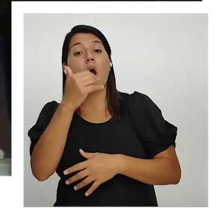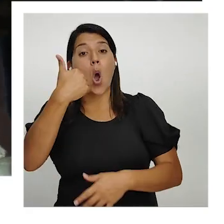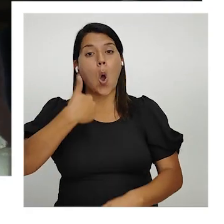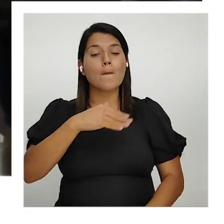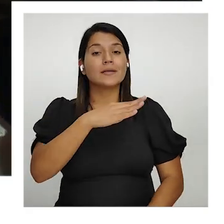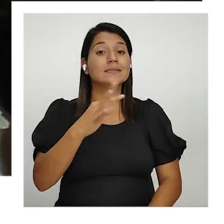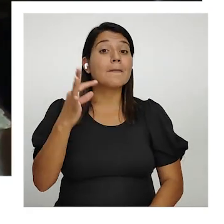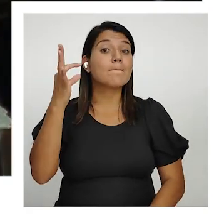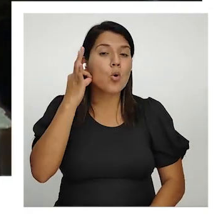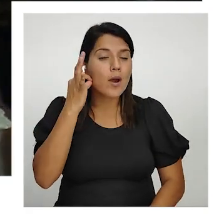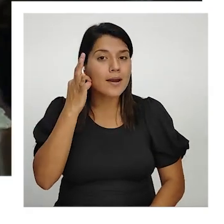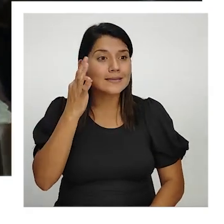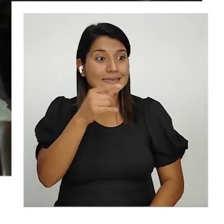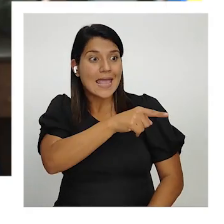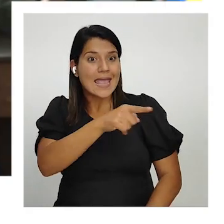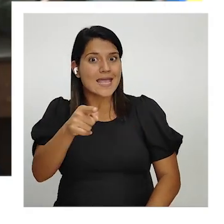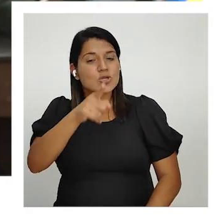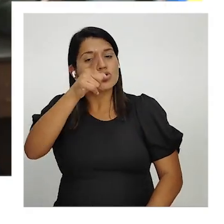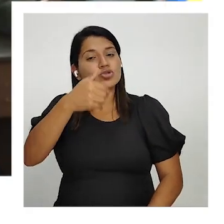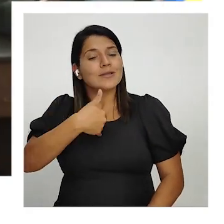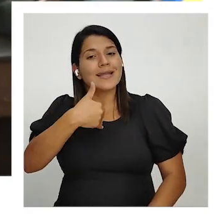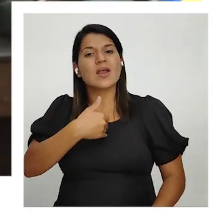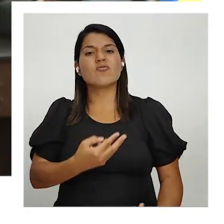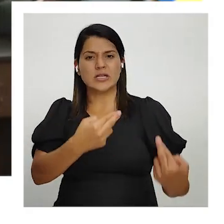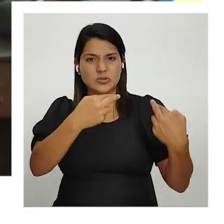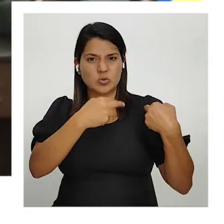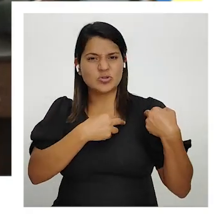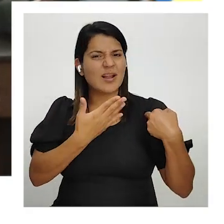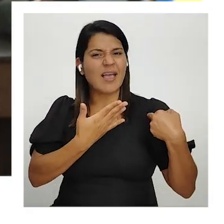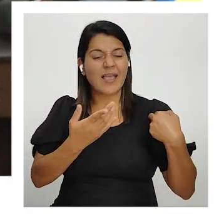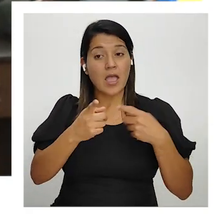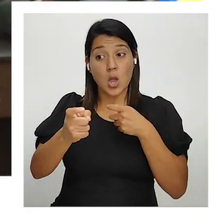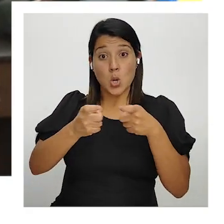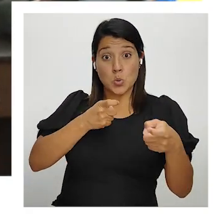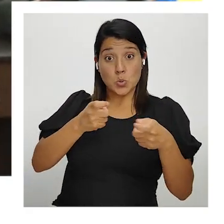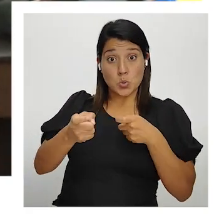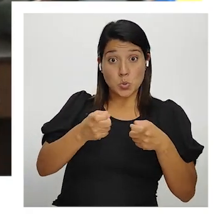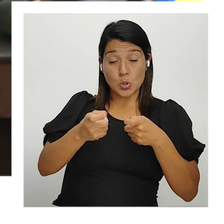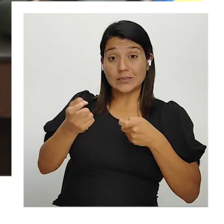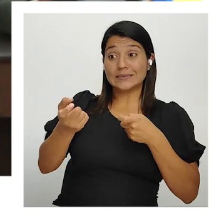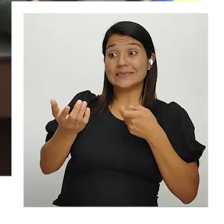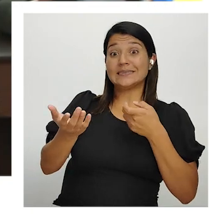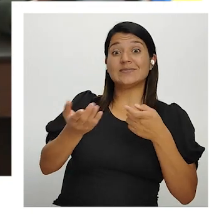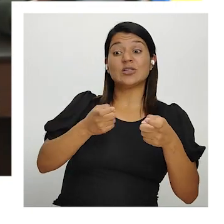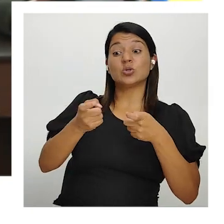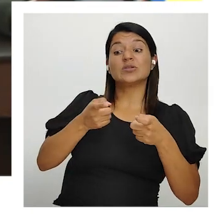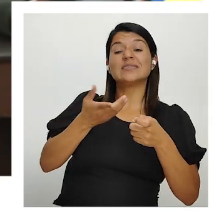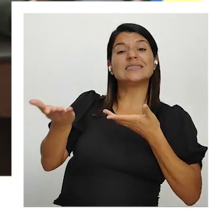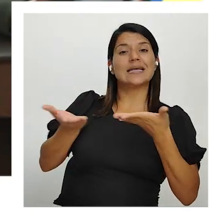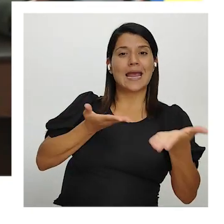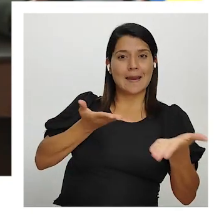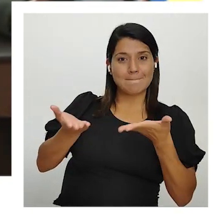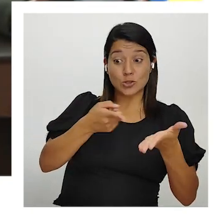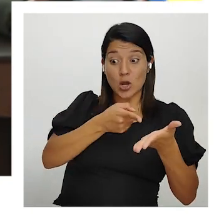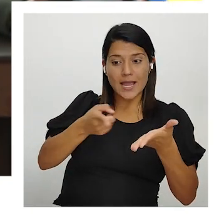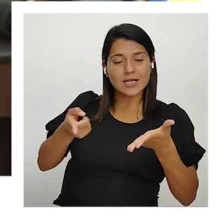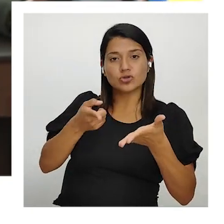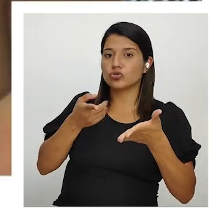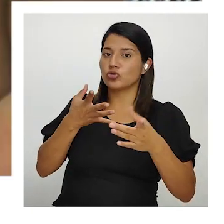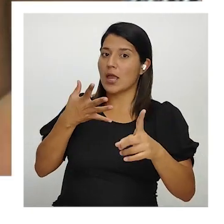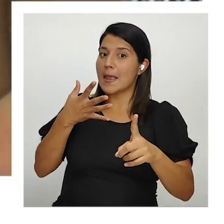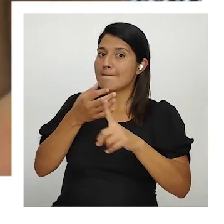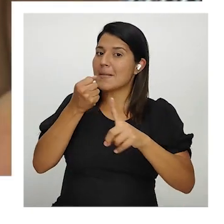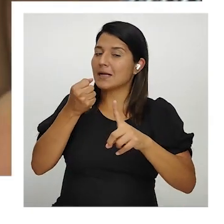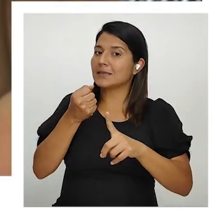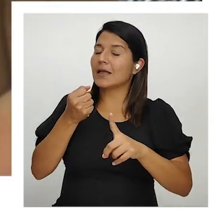que van a tener a su cargo la gestión de servicios que impactan de una manera muy directa la